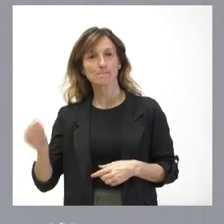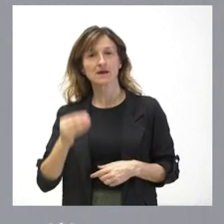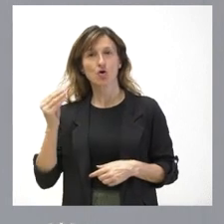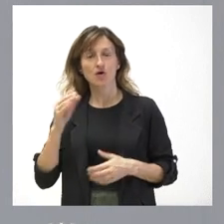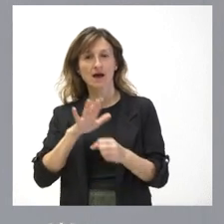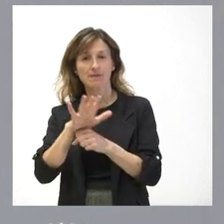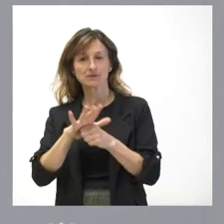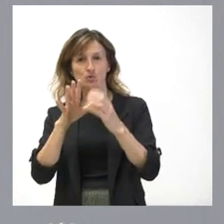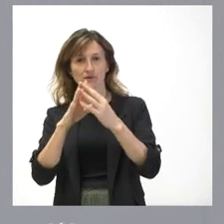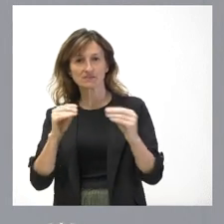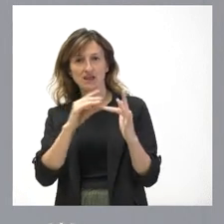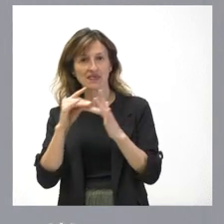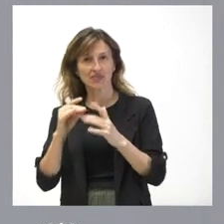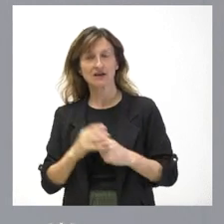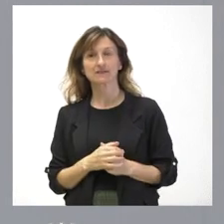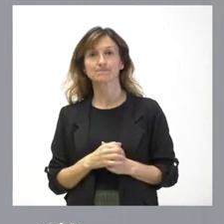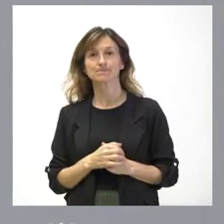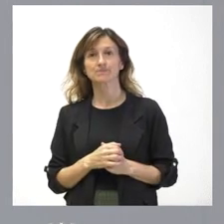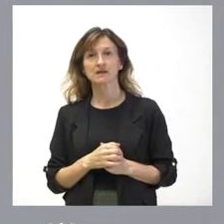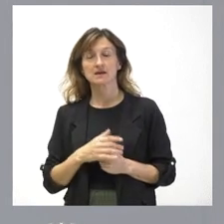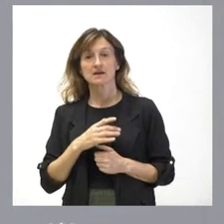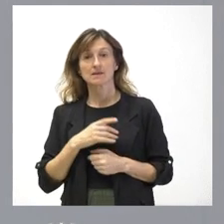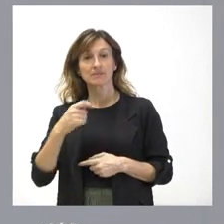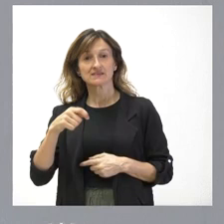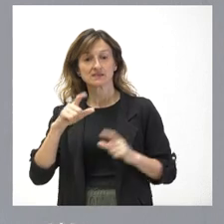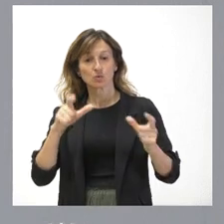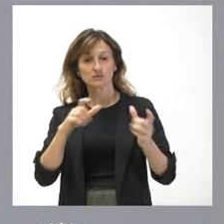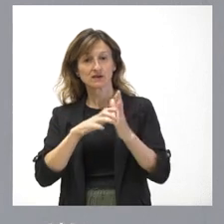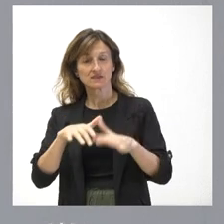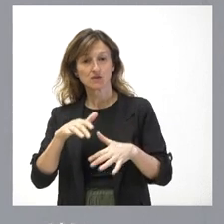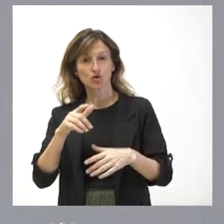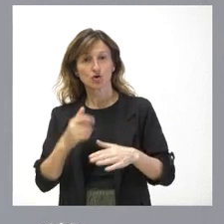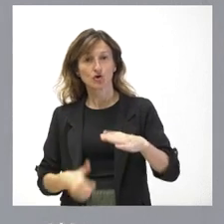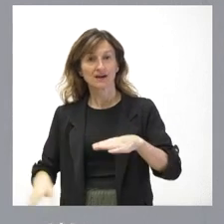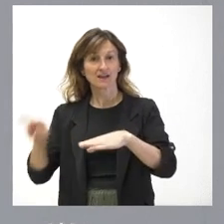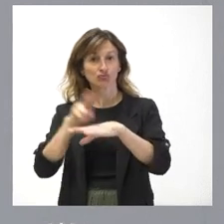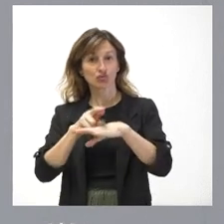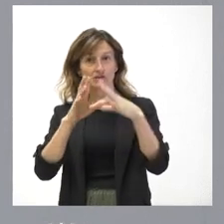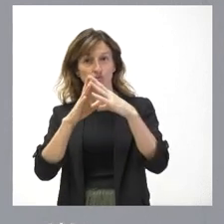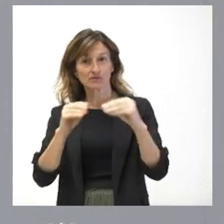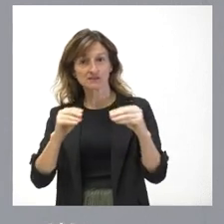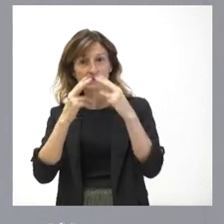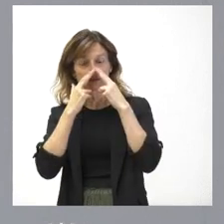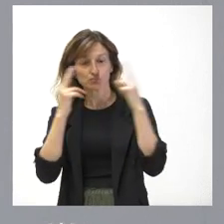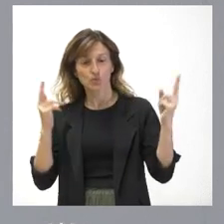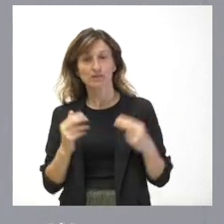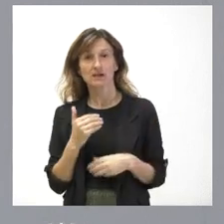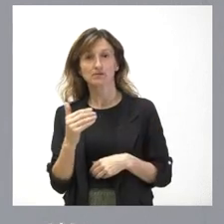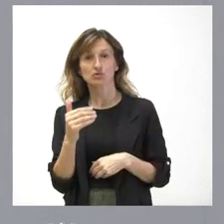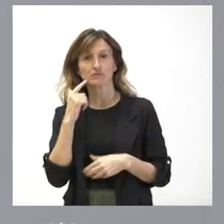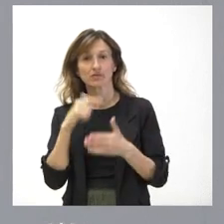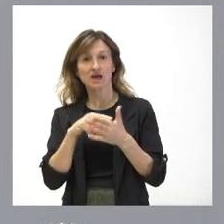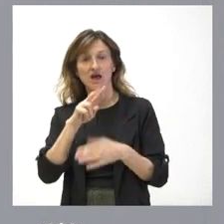ámbito universitario en este sentido va a ser la reunión que el presidente de la junta de castillón va a tener con los rectores de las universidades públicas el próximo día